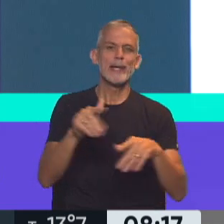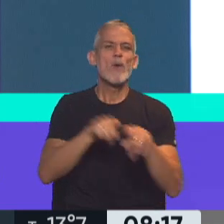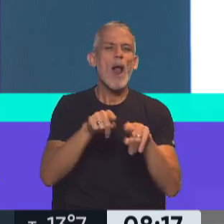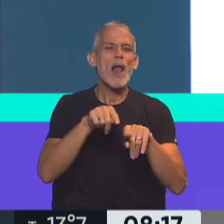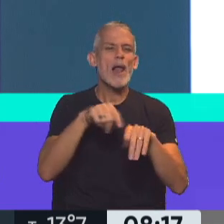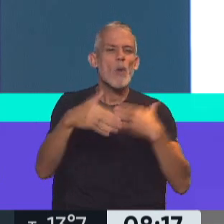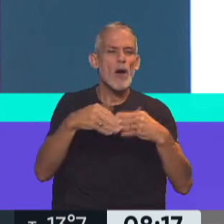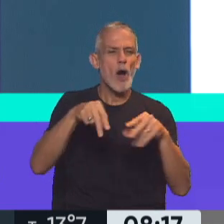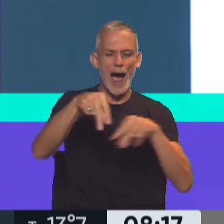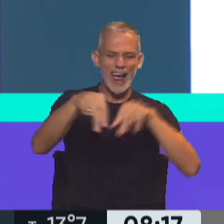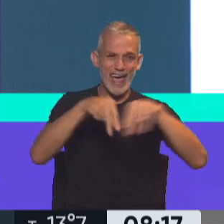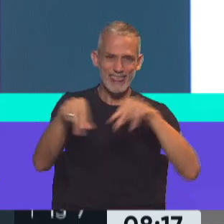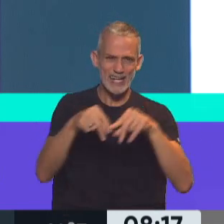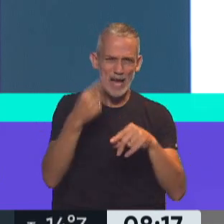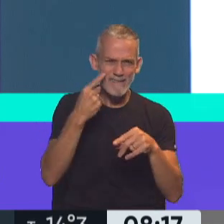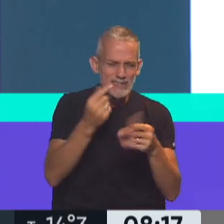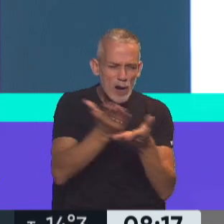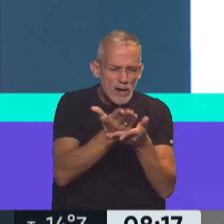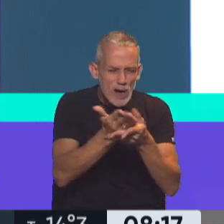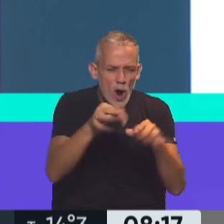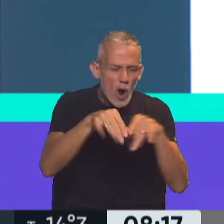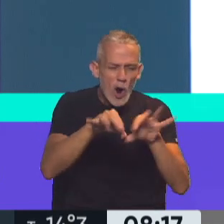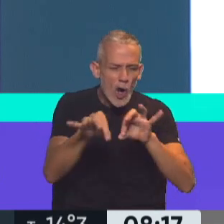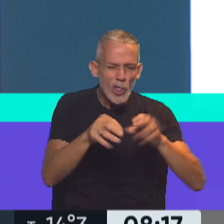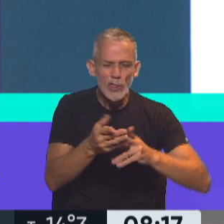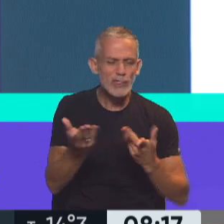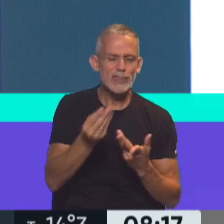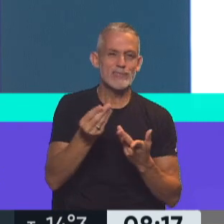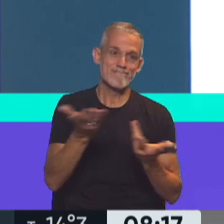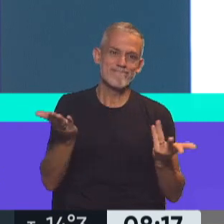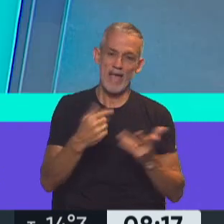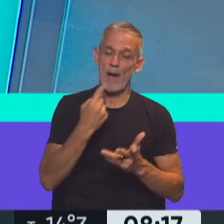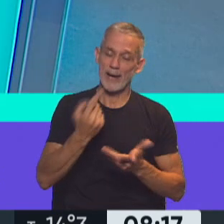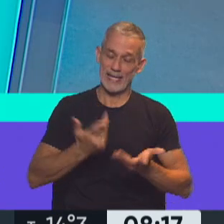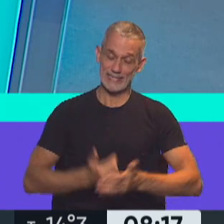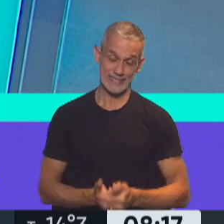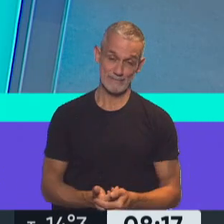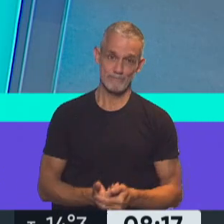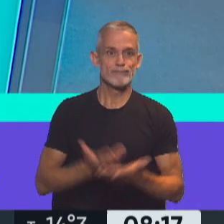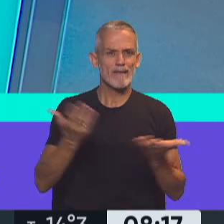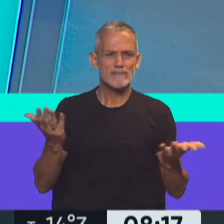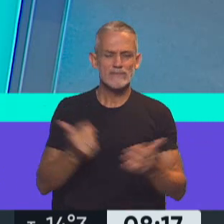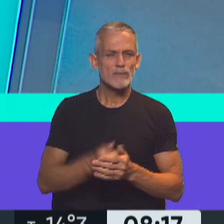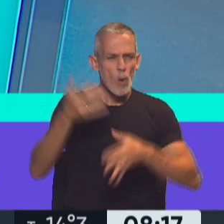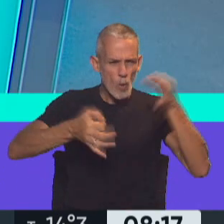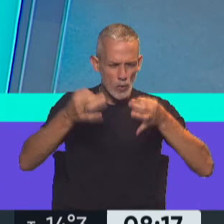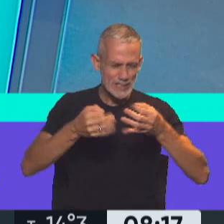van a exprimir el Código Penal para hacerle decir probablemente cosas que no dice. Qué bárbaro, Néstor. Vamos a seguir con el